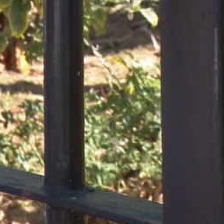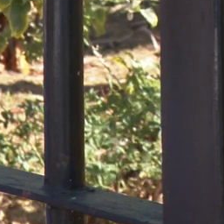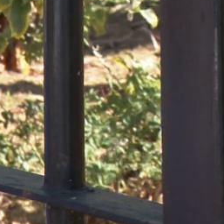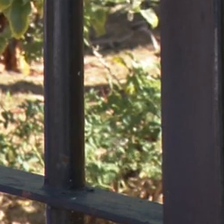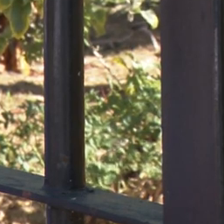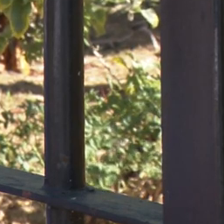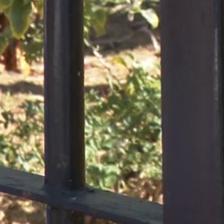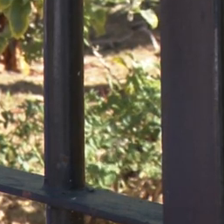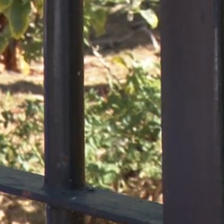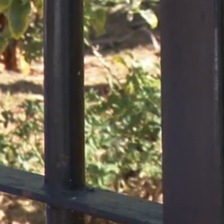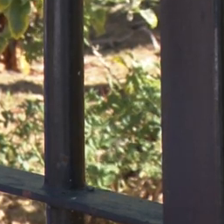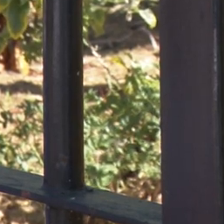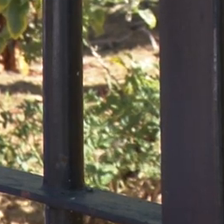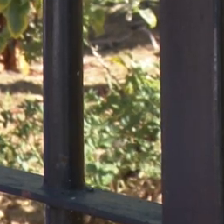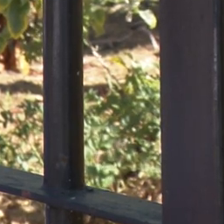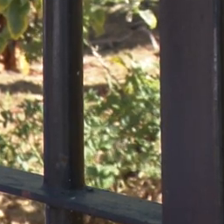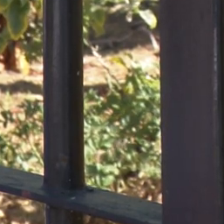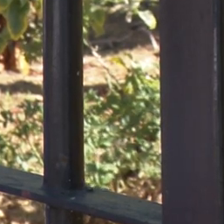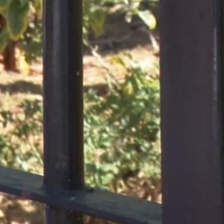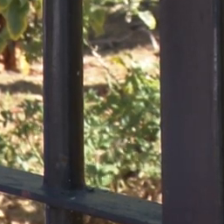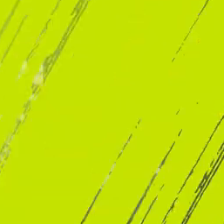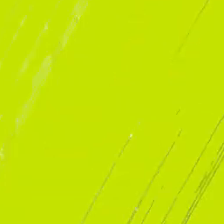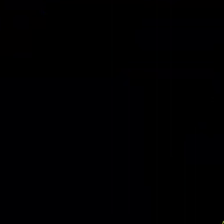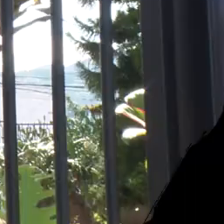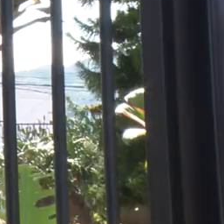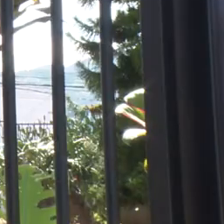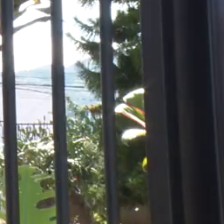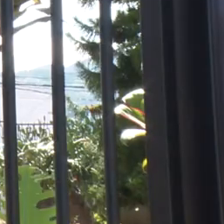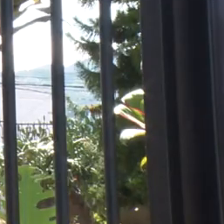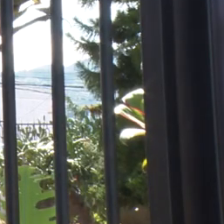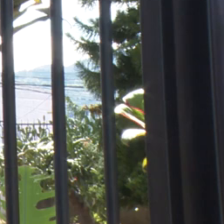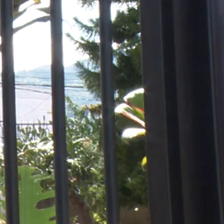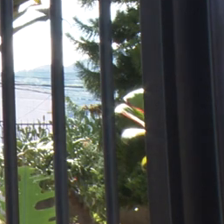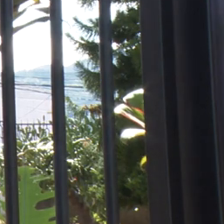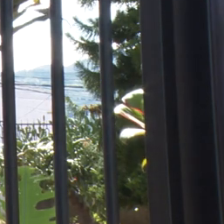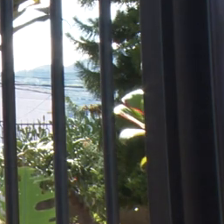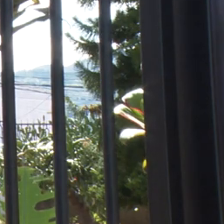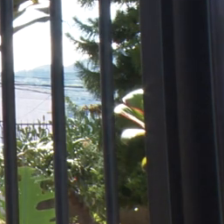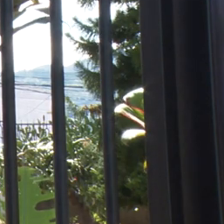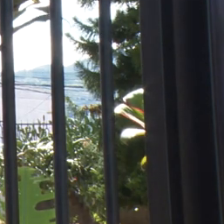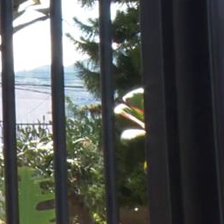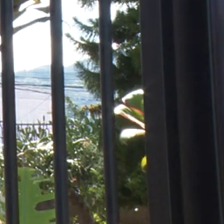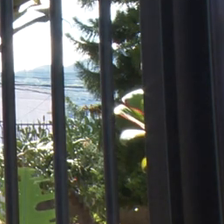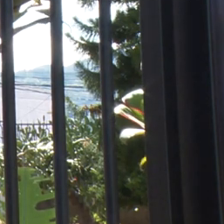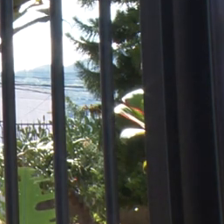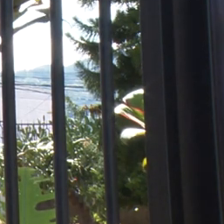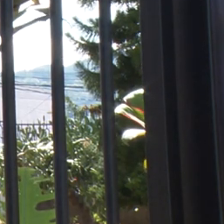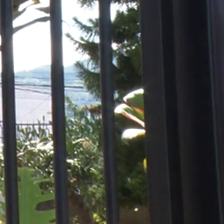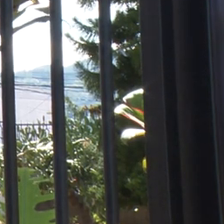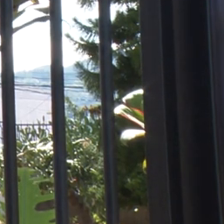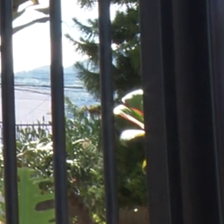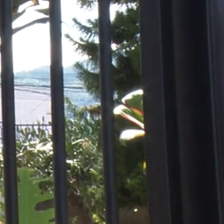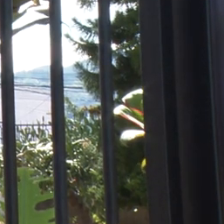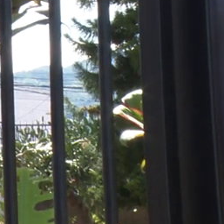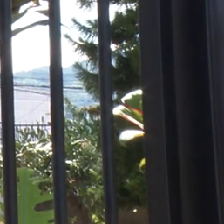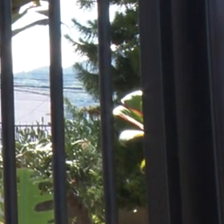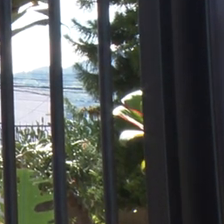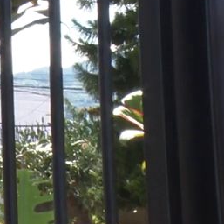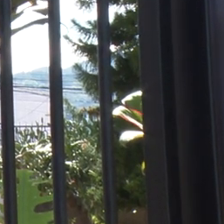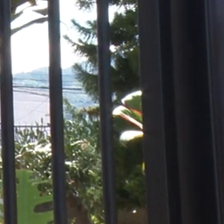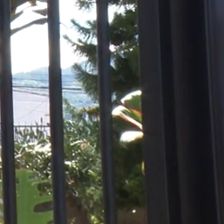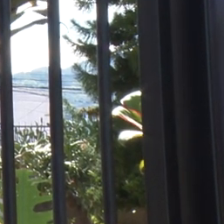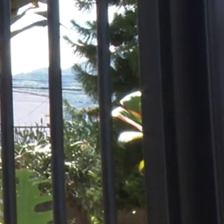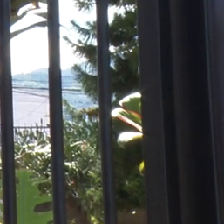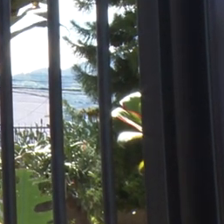pienso que ellos no de eso no conocen nada me parece que es una muy buena opción adecuada a los nuevos tiempos de las tecnologías en